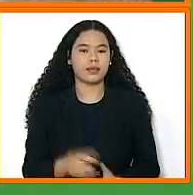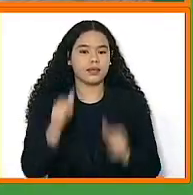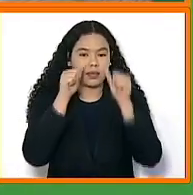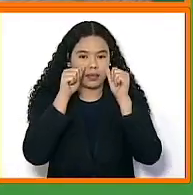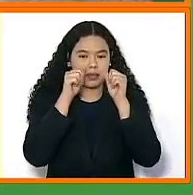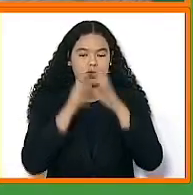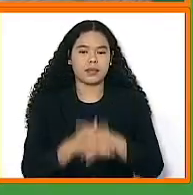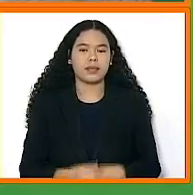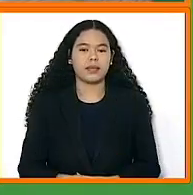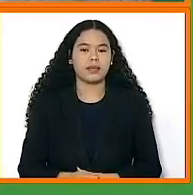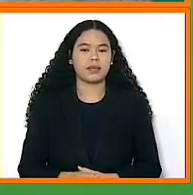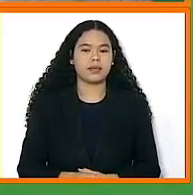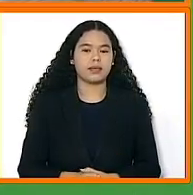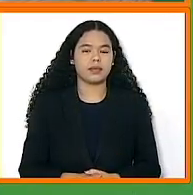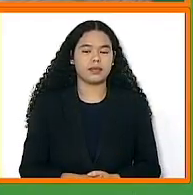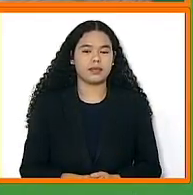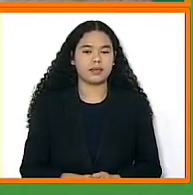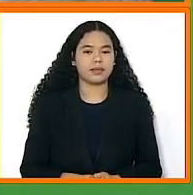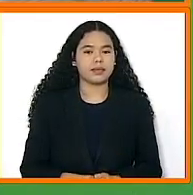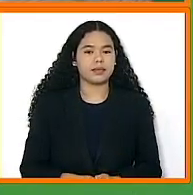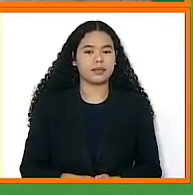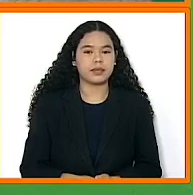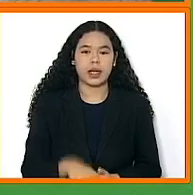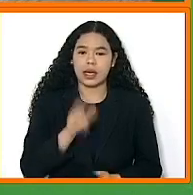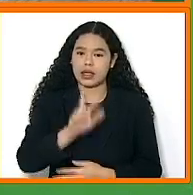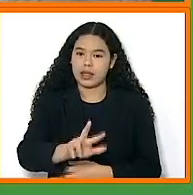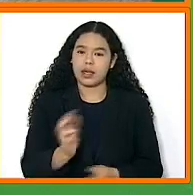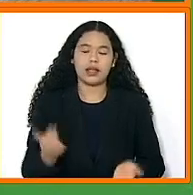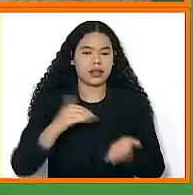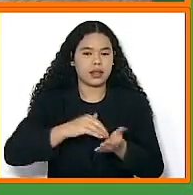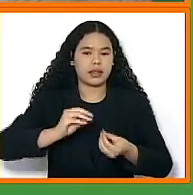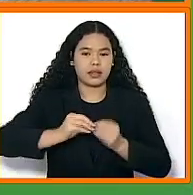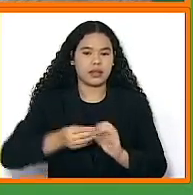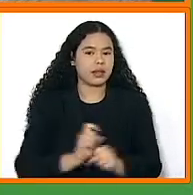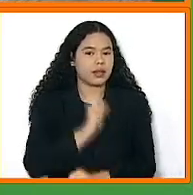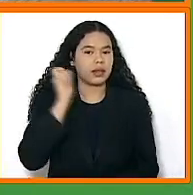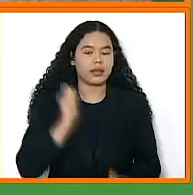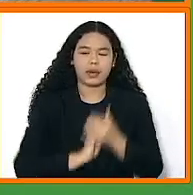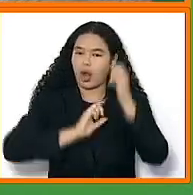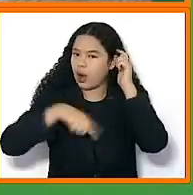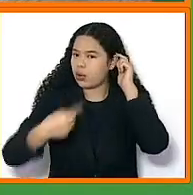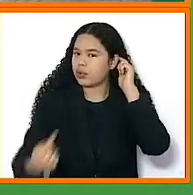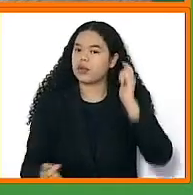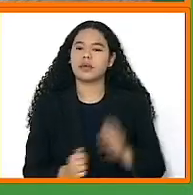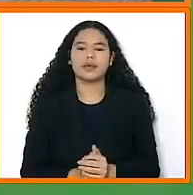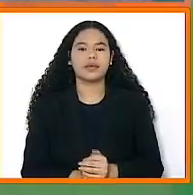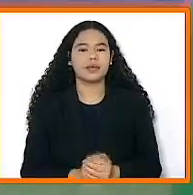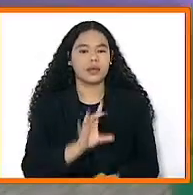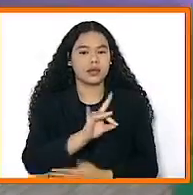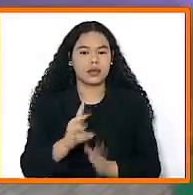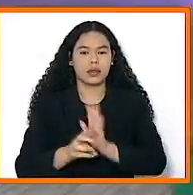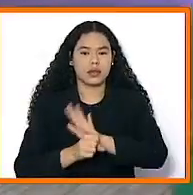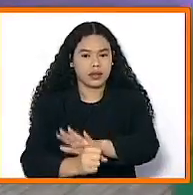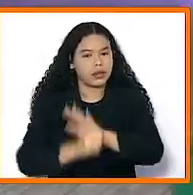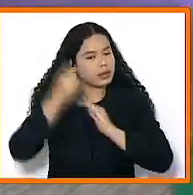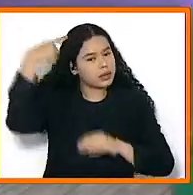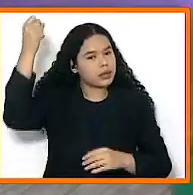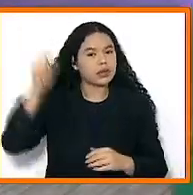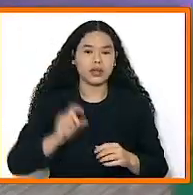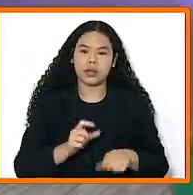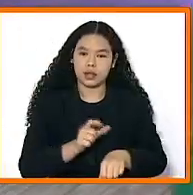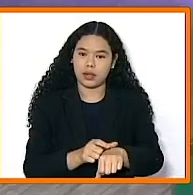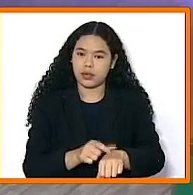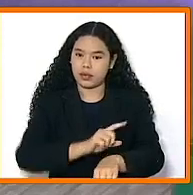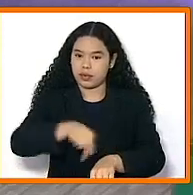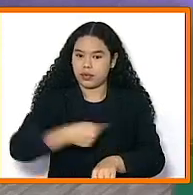Atentos. Y este es el 3, número favorecido para Diaria 86, con su símbolo de sueño reloj. Para MultiX,